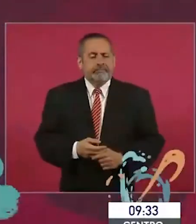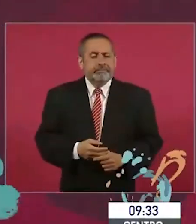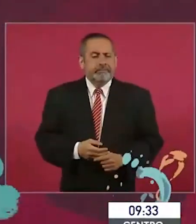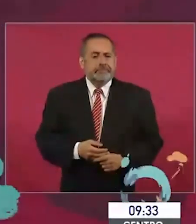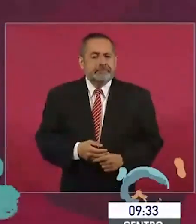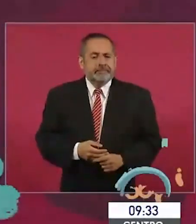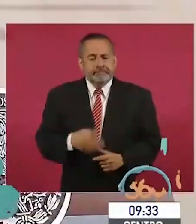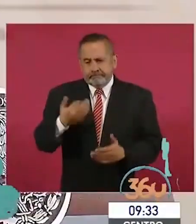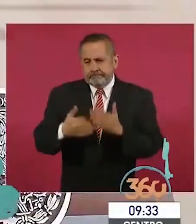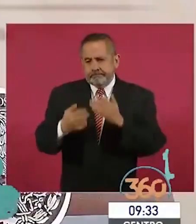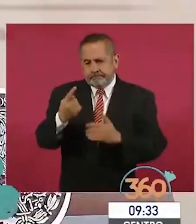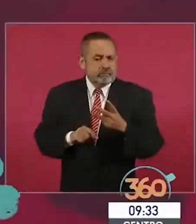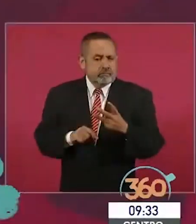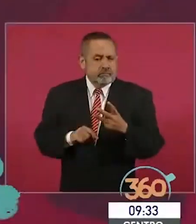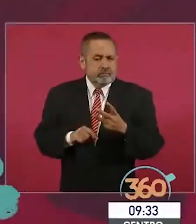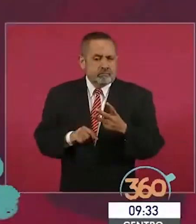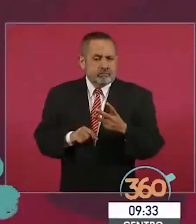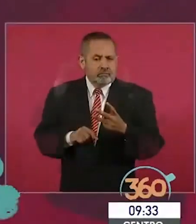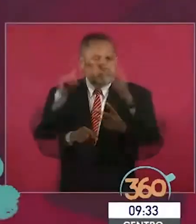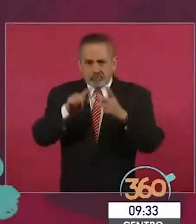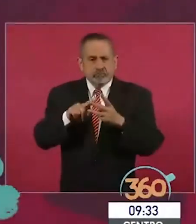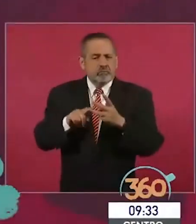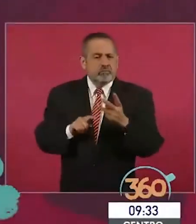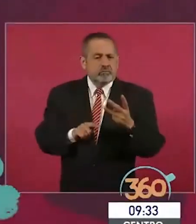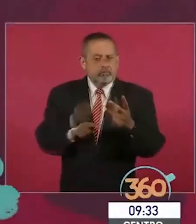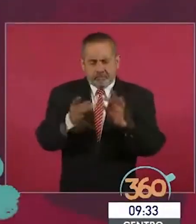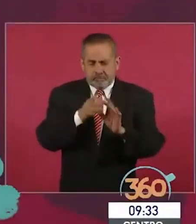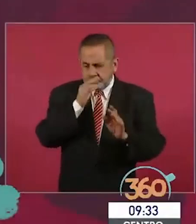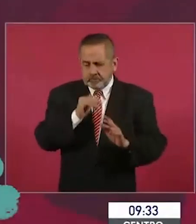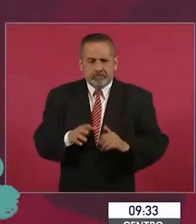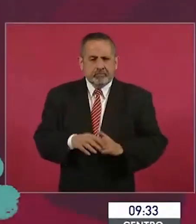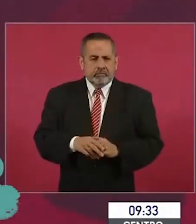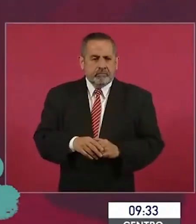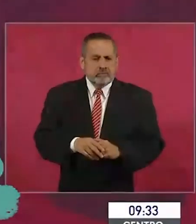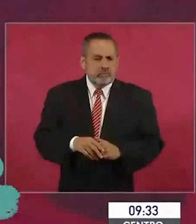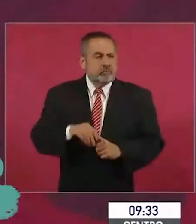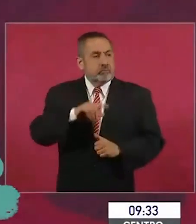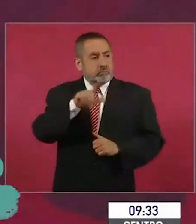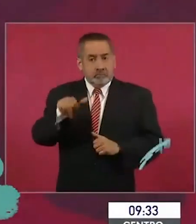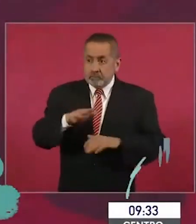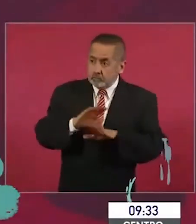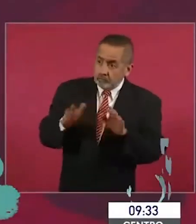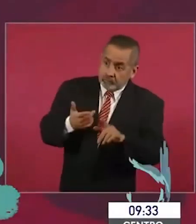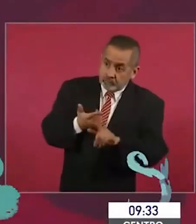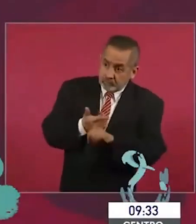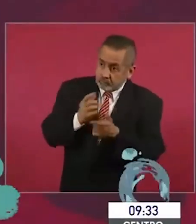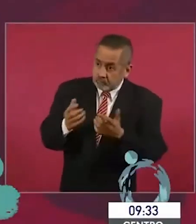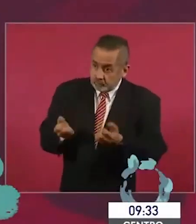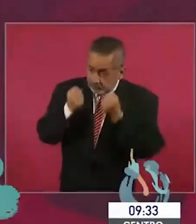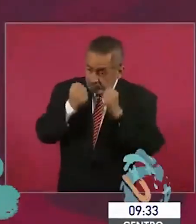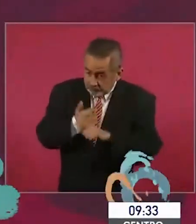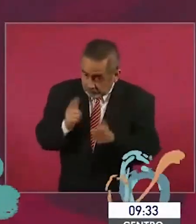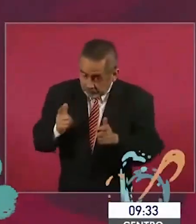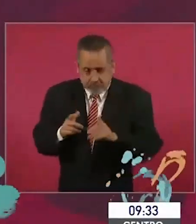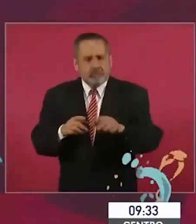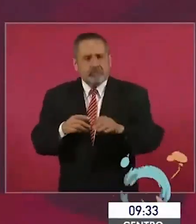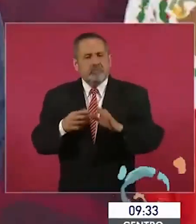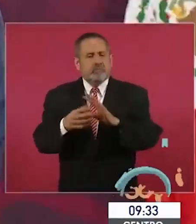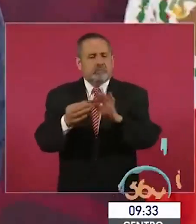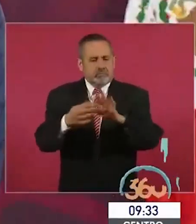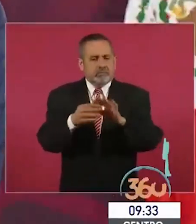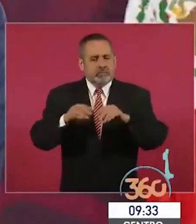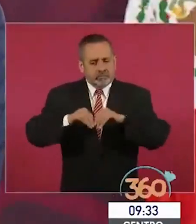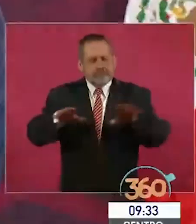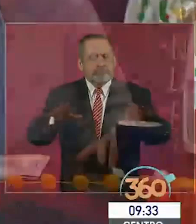joven y dos marinos mexicanos ya cuando estén a salvo ya les vamos